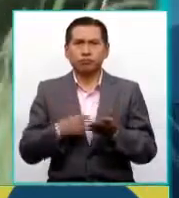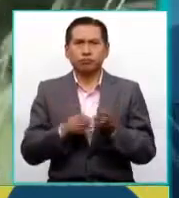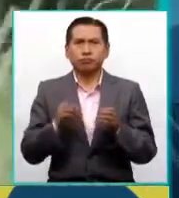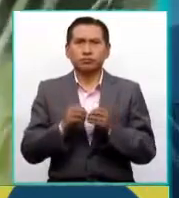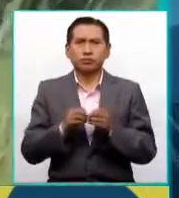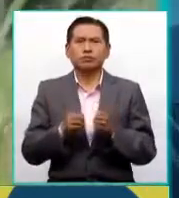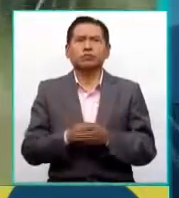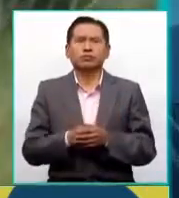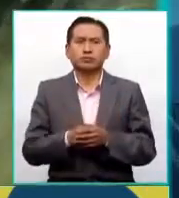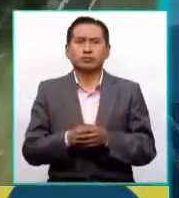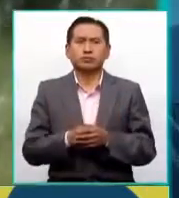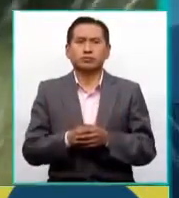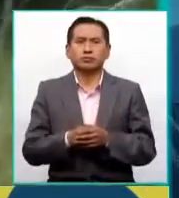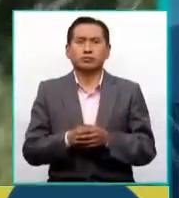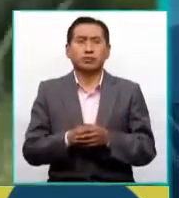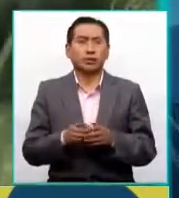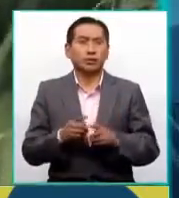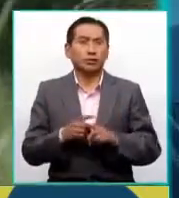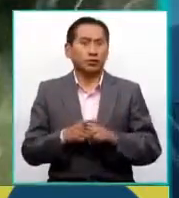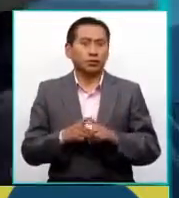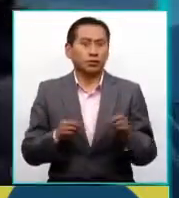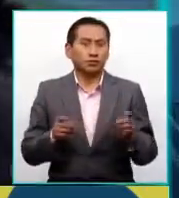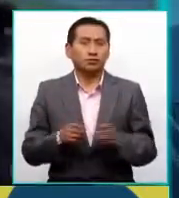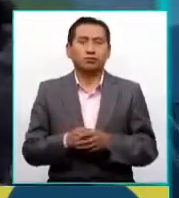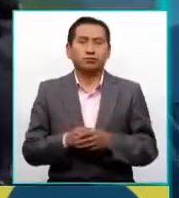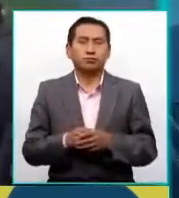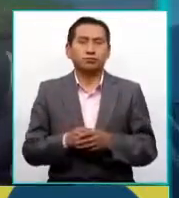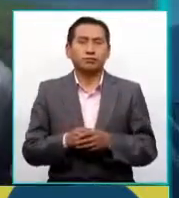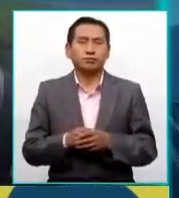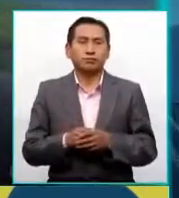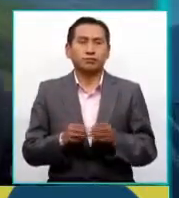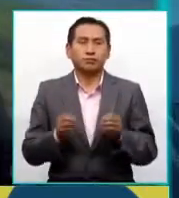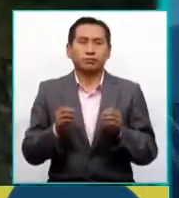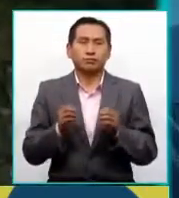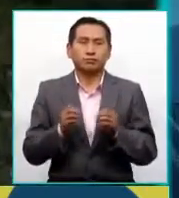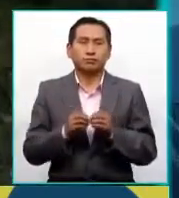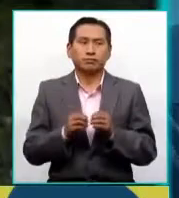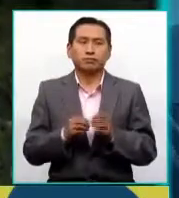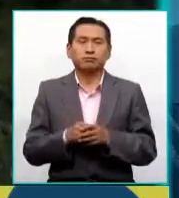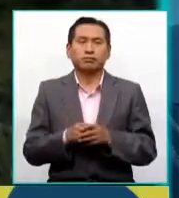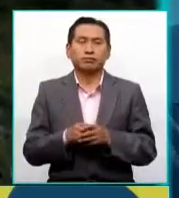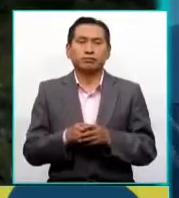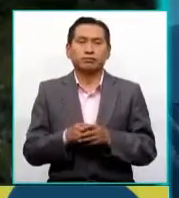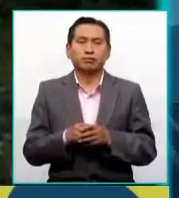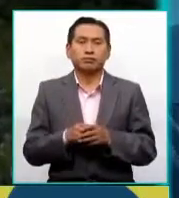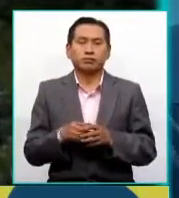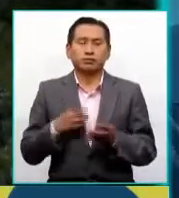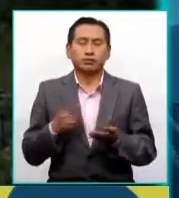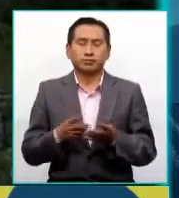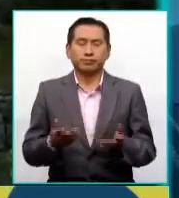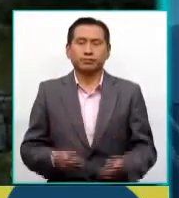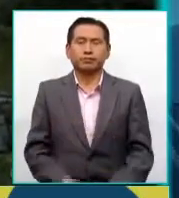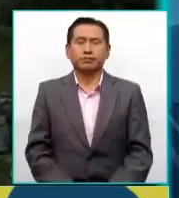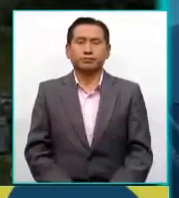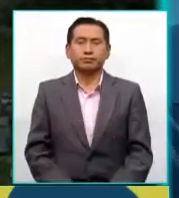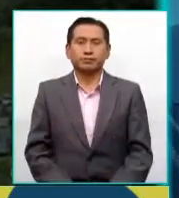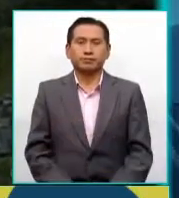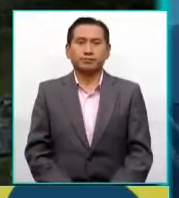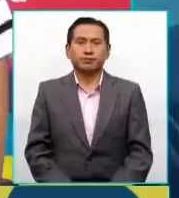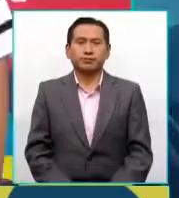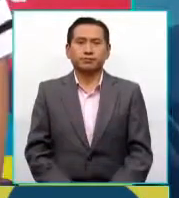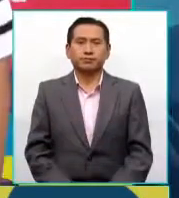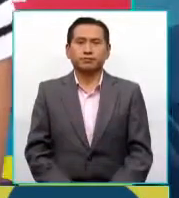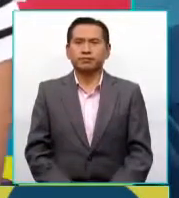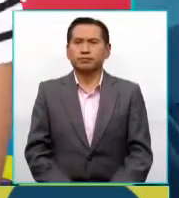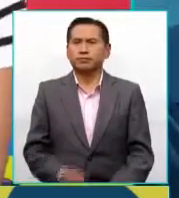que me gustan hacer, pero sí, básicamente parte de las tablas desde donde yo vengo, ¿no? Imagino que hay una relación